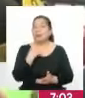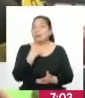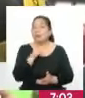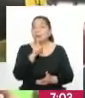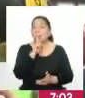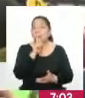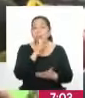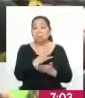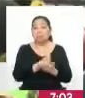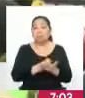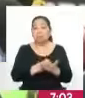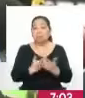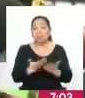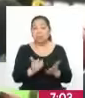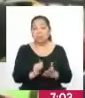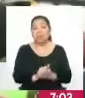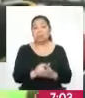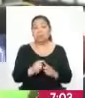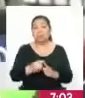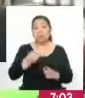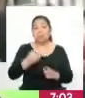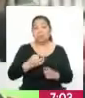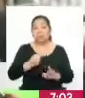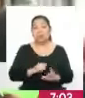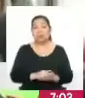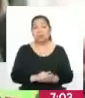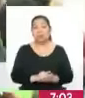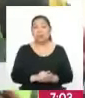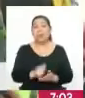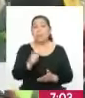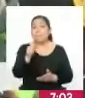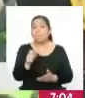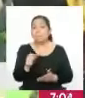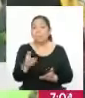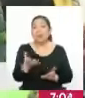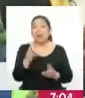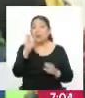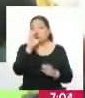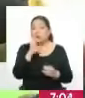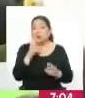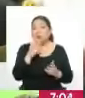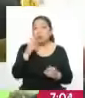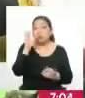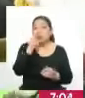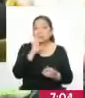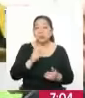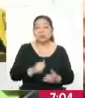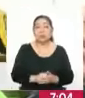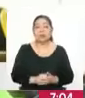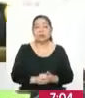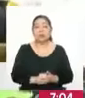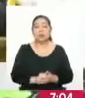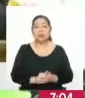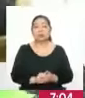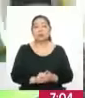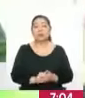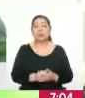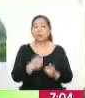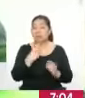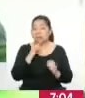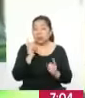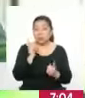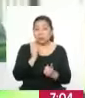no. Acá está ya la unidad especializada. Se trata de personas y van a hacer la investigación. Entonces, ya me disculpan, por favor. Ella ha